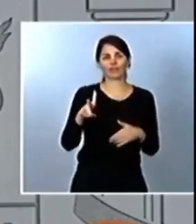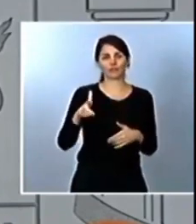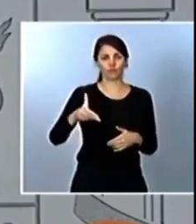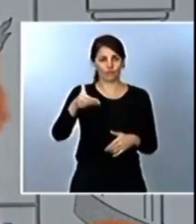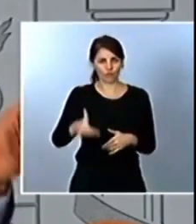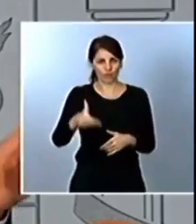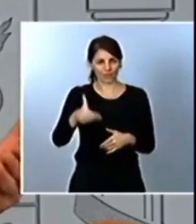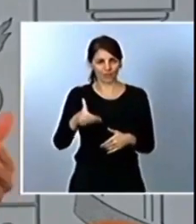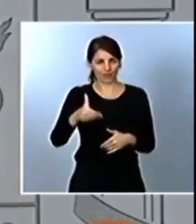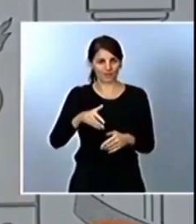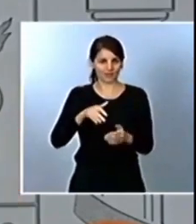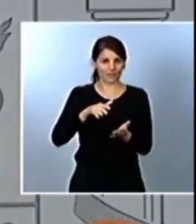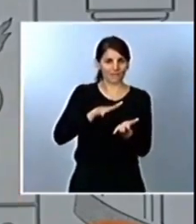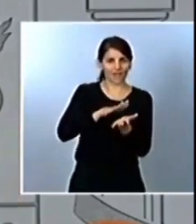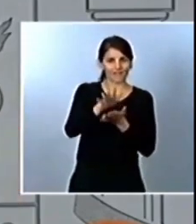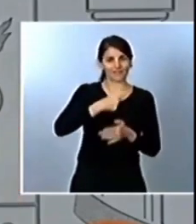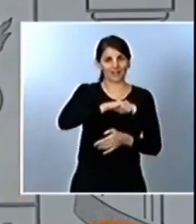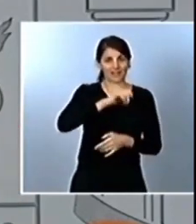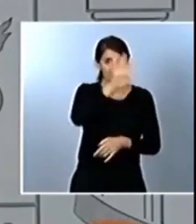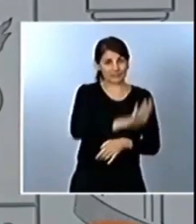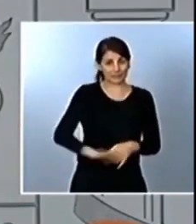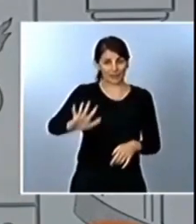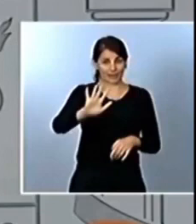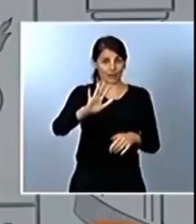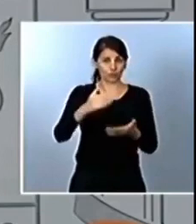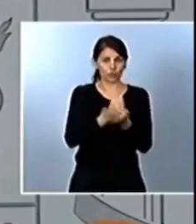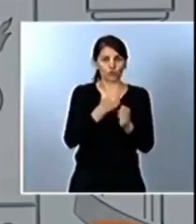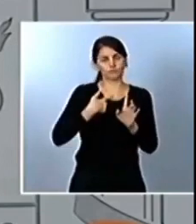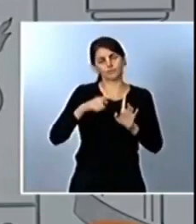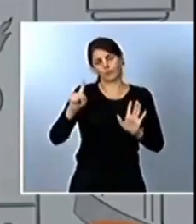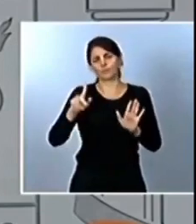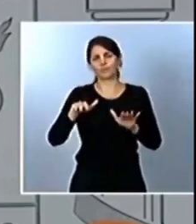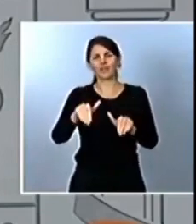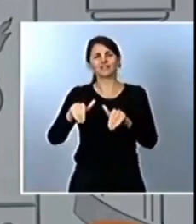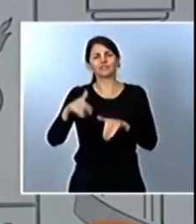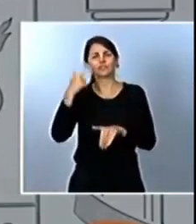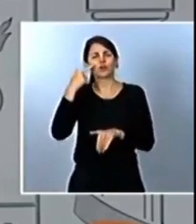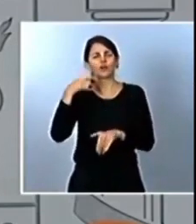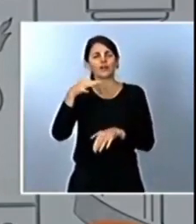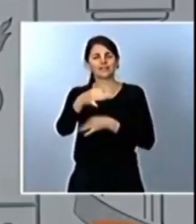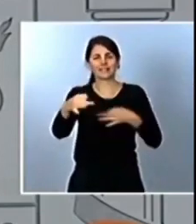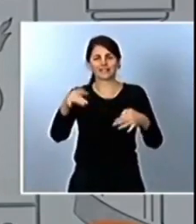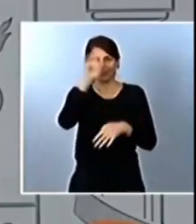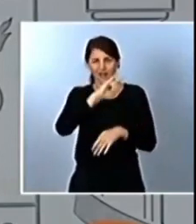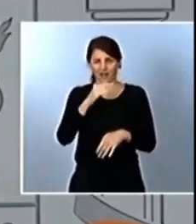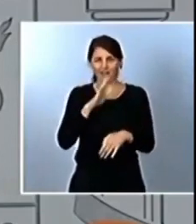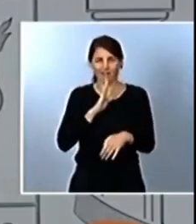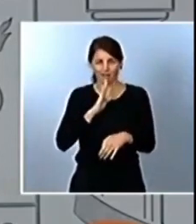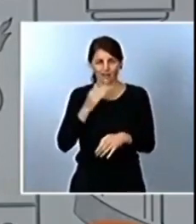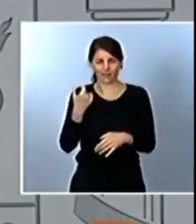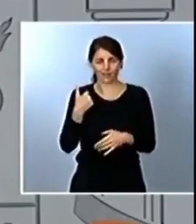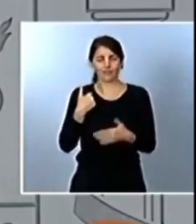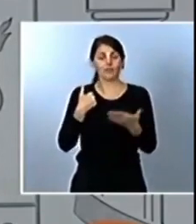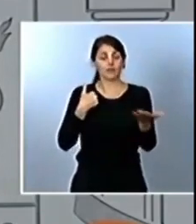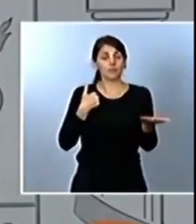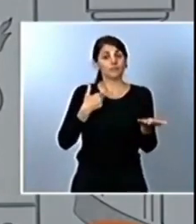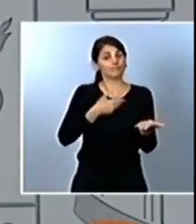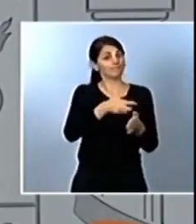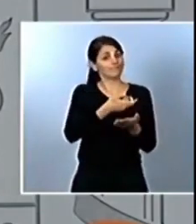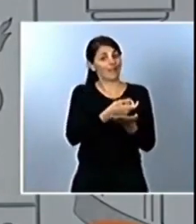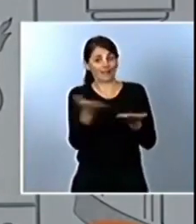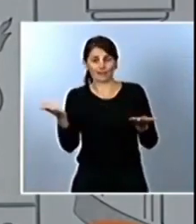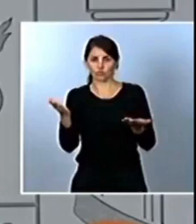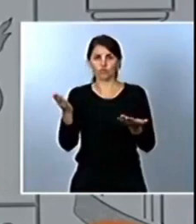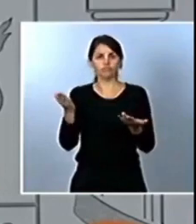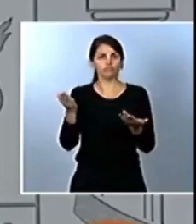muy excepcionales como el de las Islas Canarias, al cual antes he hecho referencia, pues lógicamente permanecerán en vigor todo el tiempo del